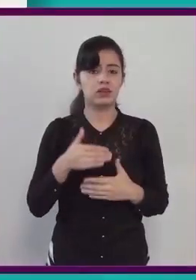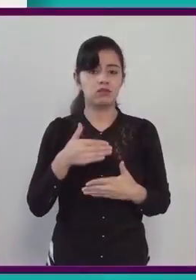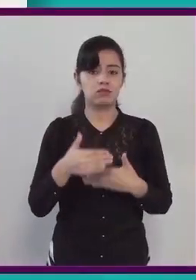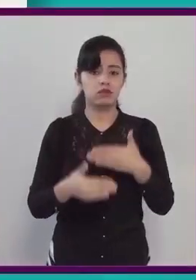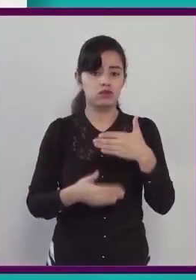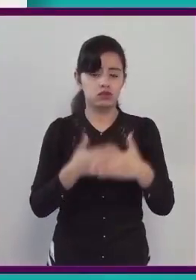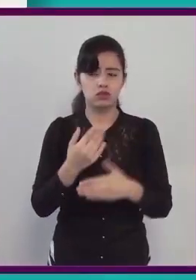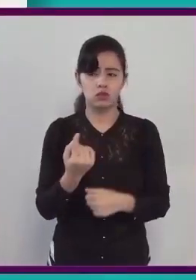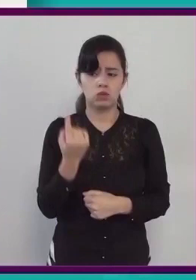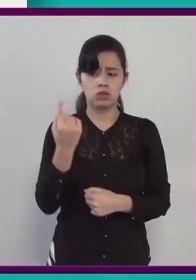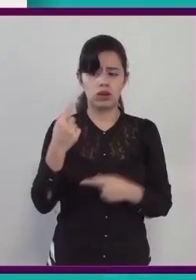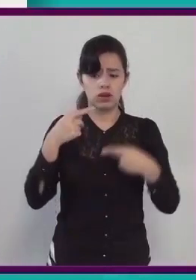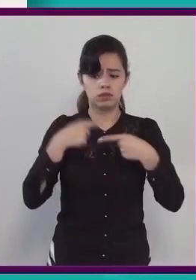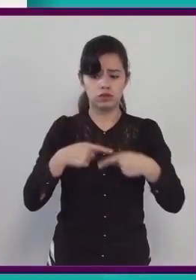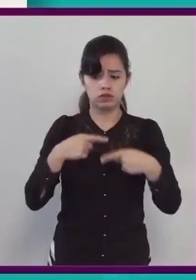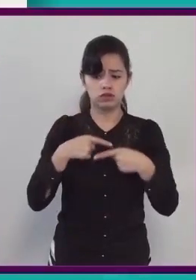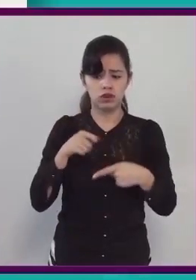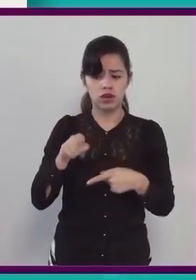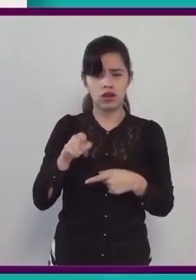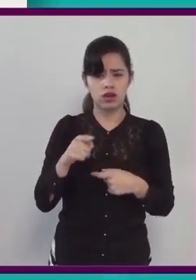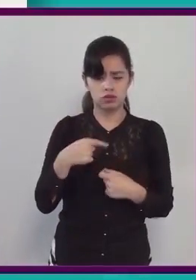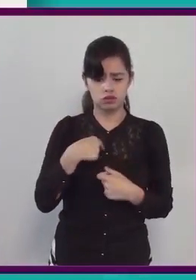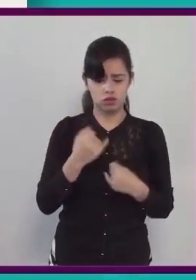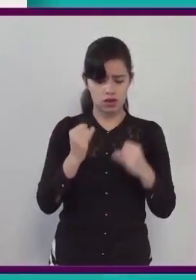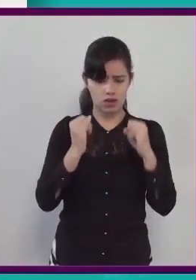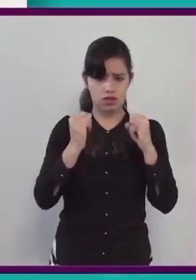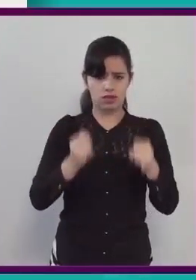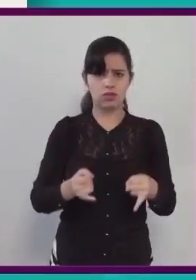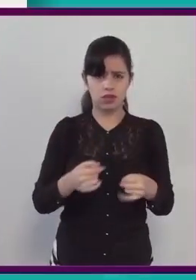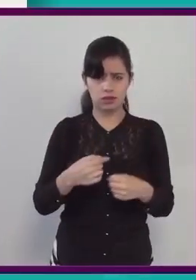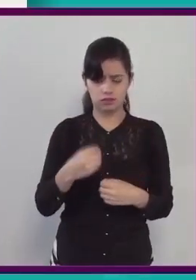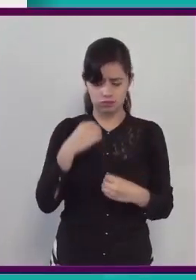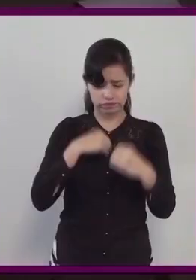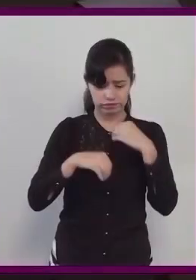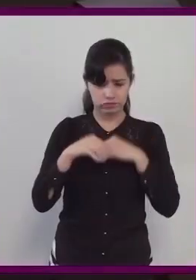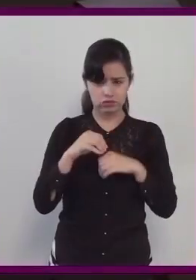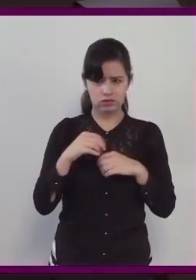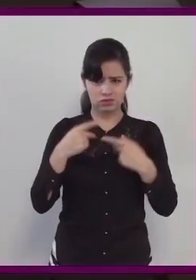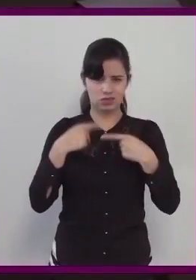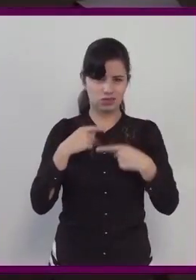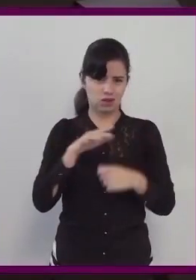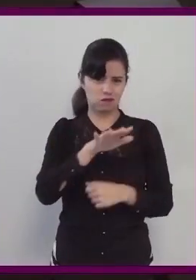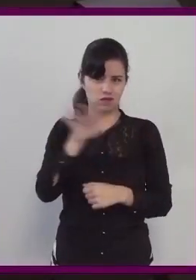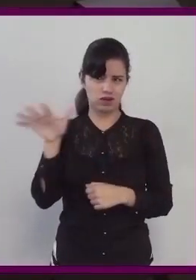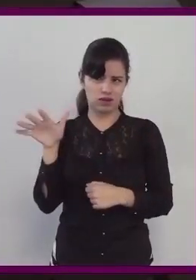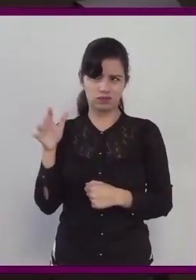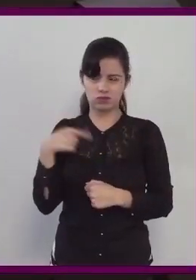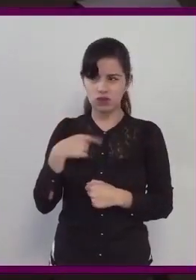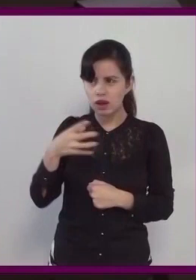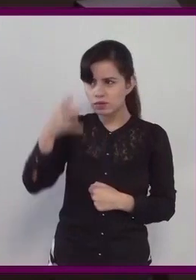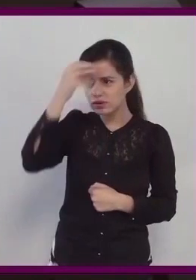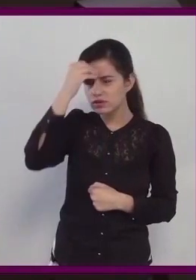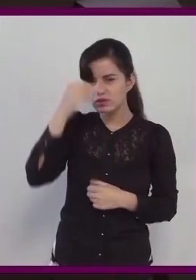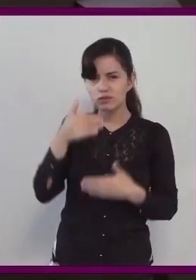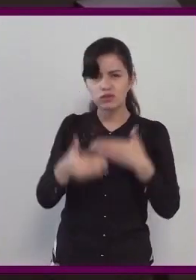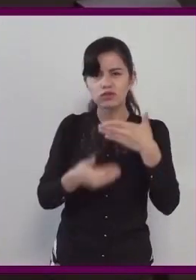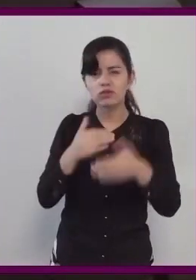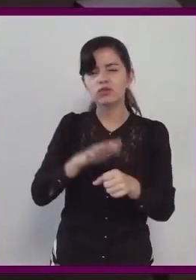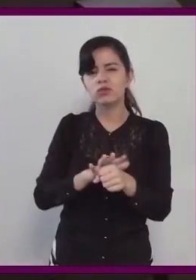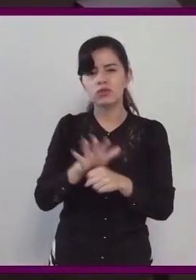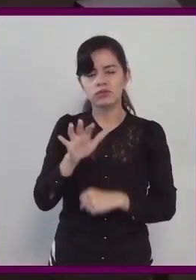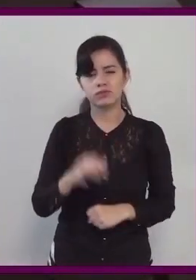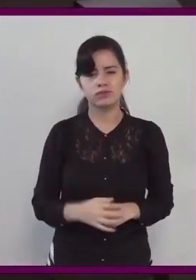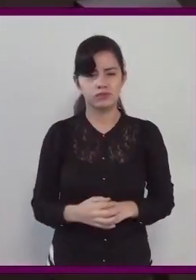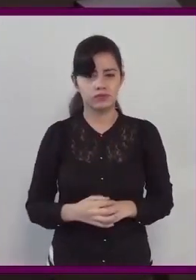son probablemente los más fundamentales para nuestros tiempos, ¿no? ¿Cuál es el proceso por el cual una